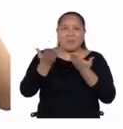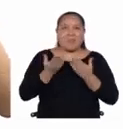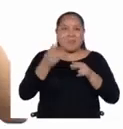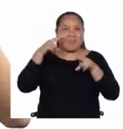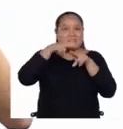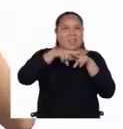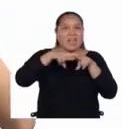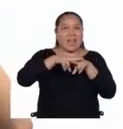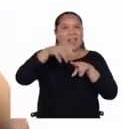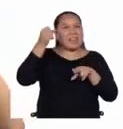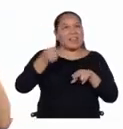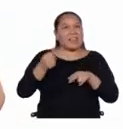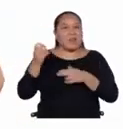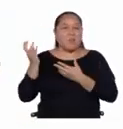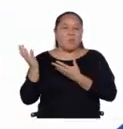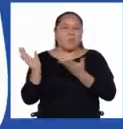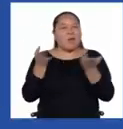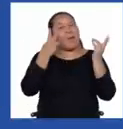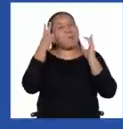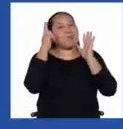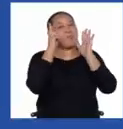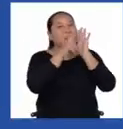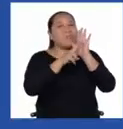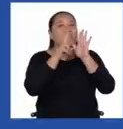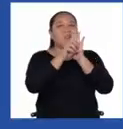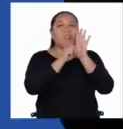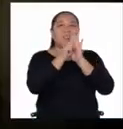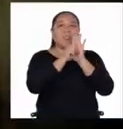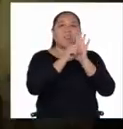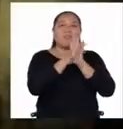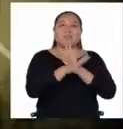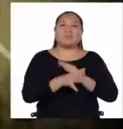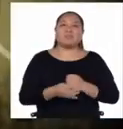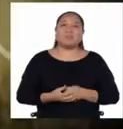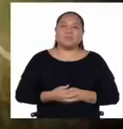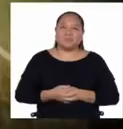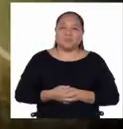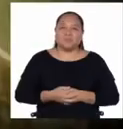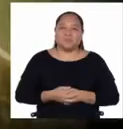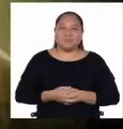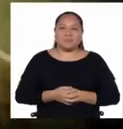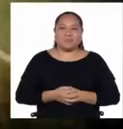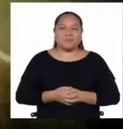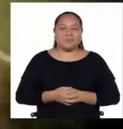tren. ¡Vamos con el video!